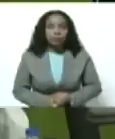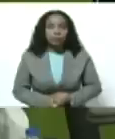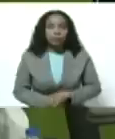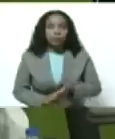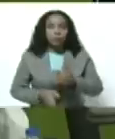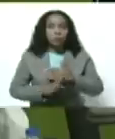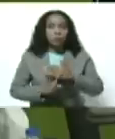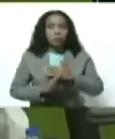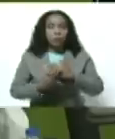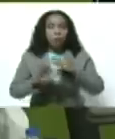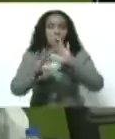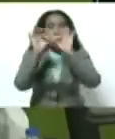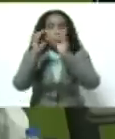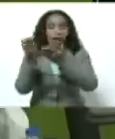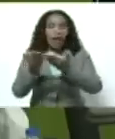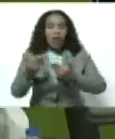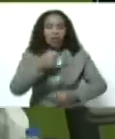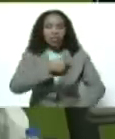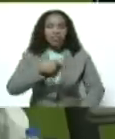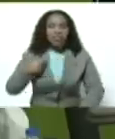Tuvimos un regalo de China, por ejemplo,